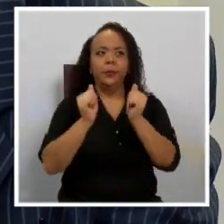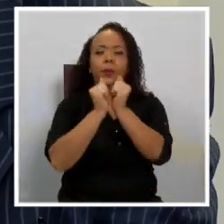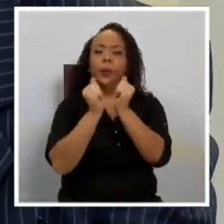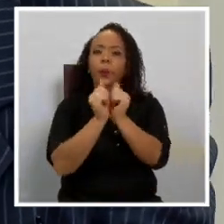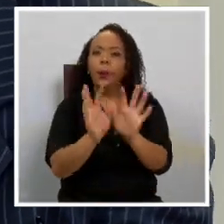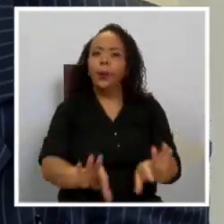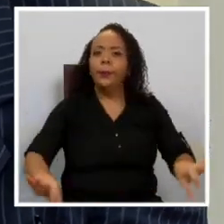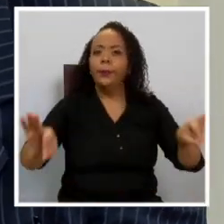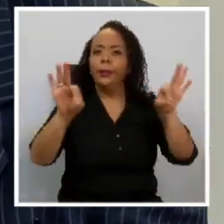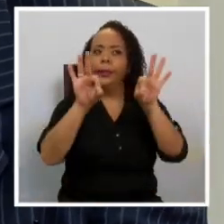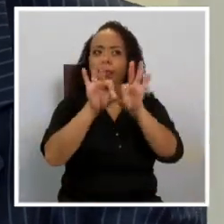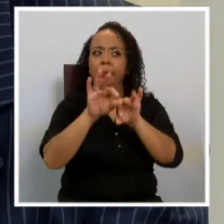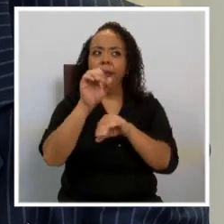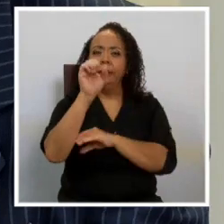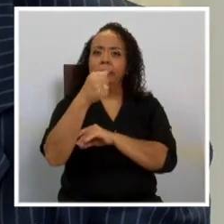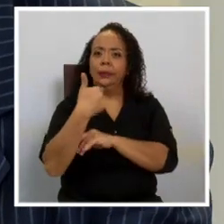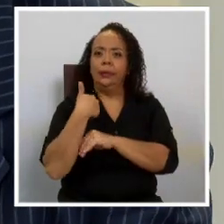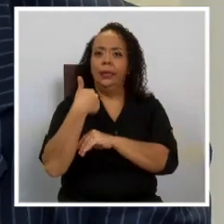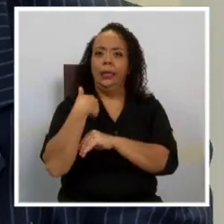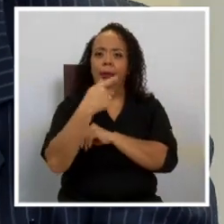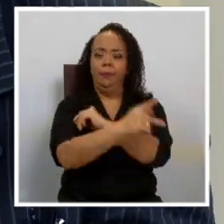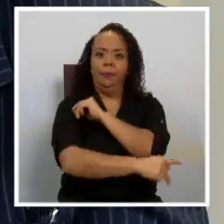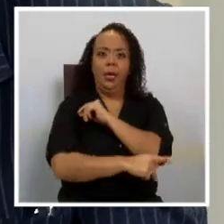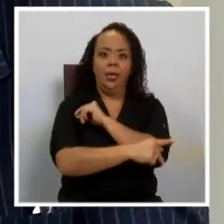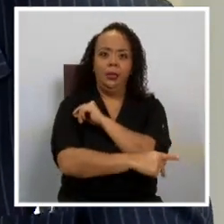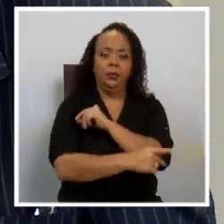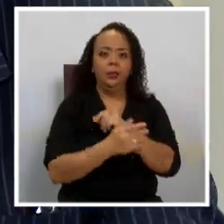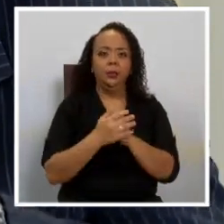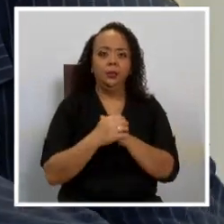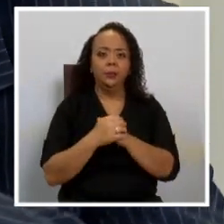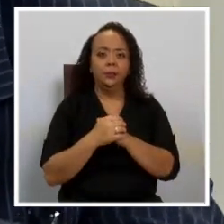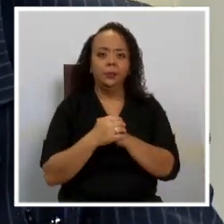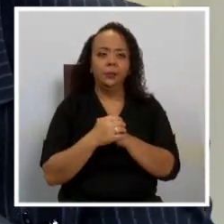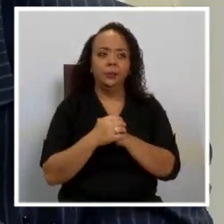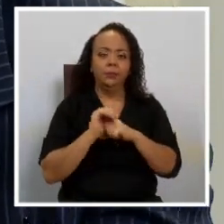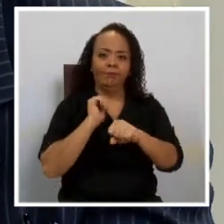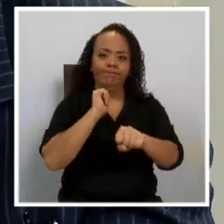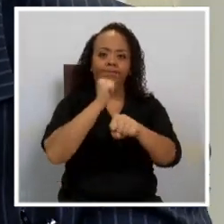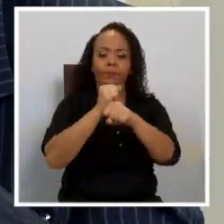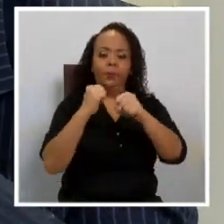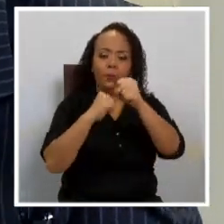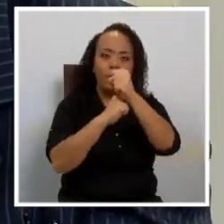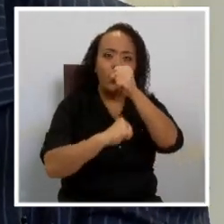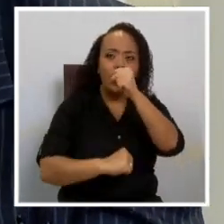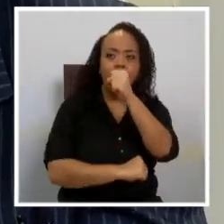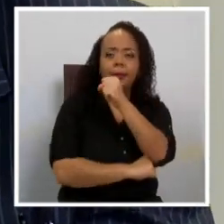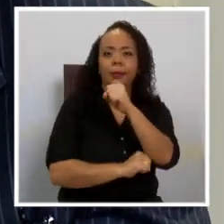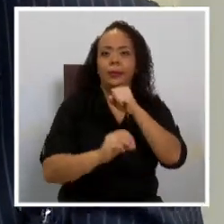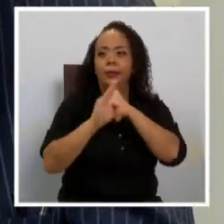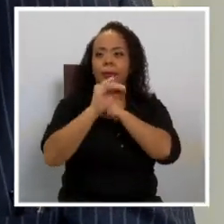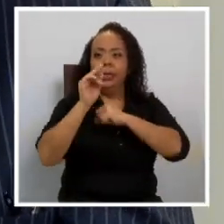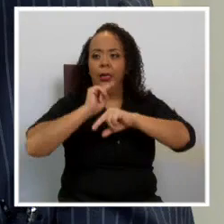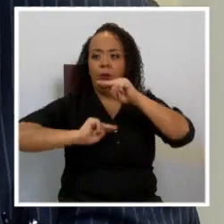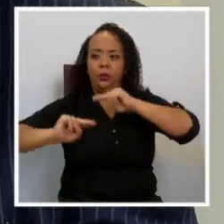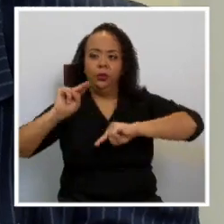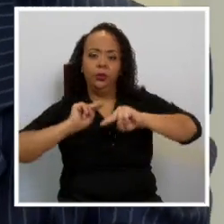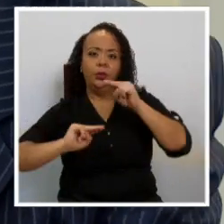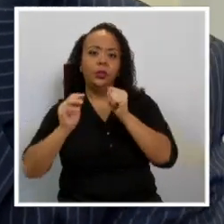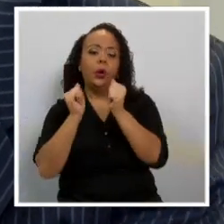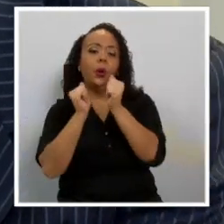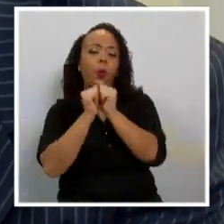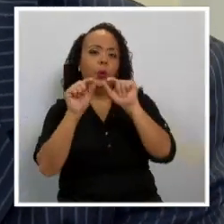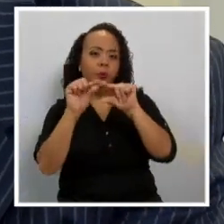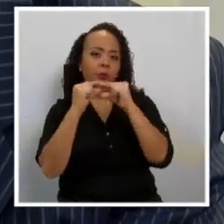importancia efectivamente que tiene el país de entablar esos puentes, esas negociaciones, con un